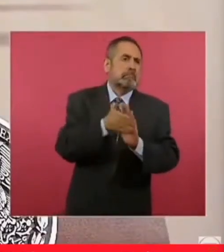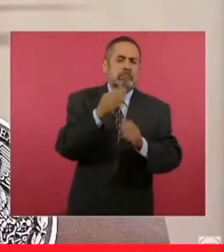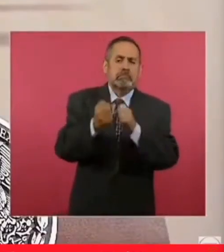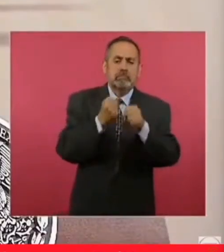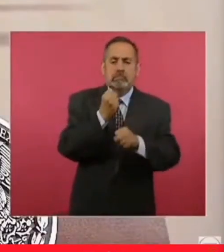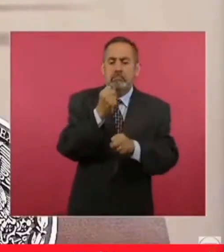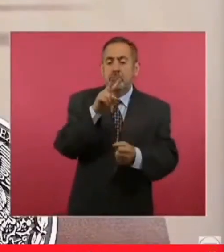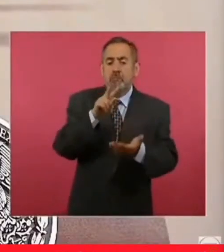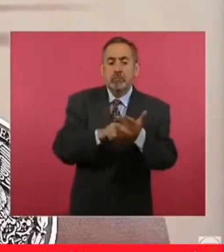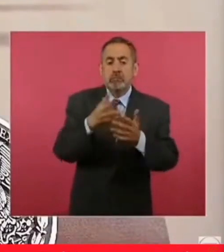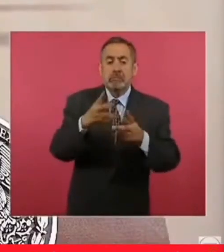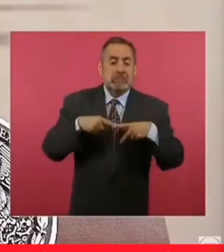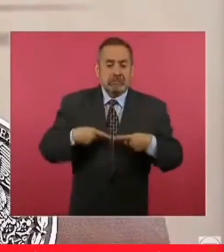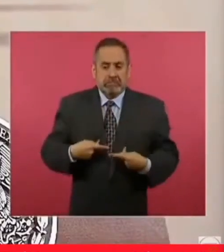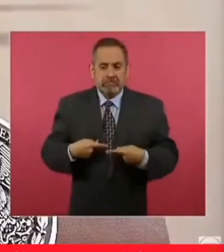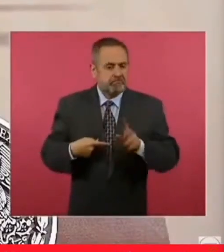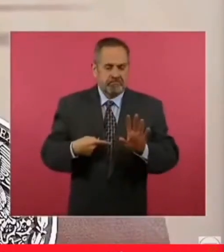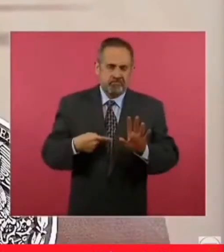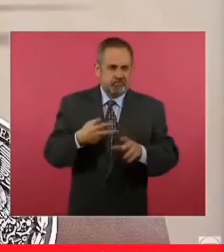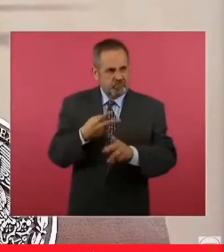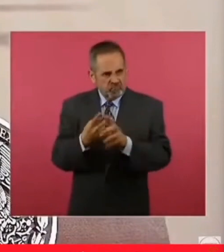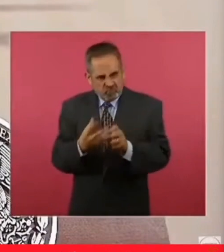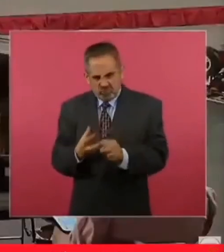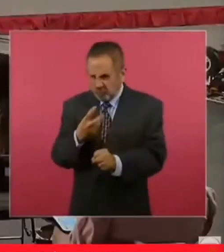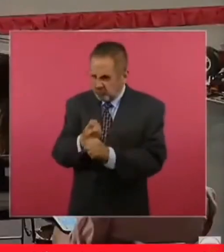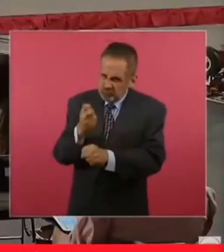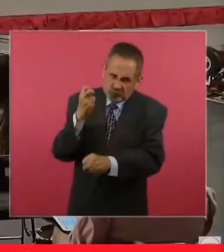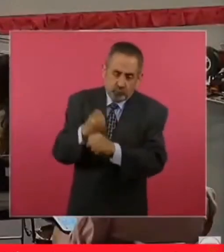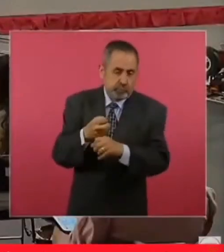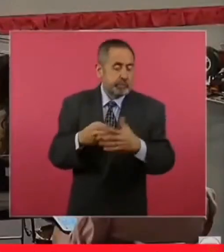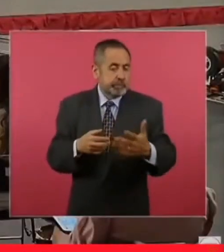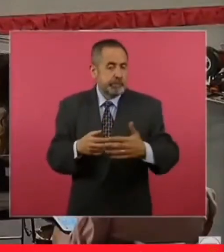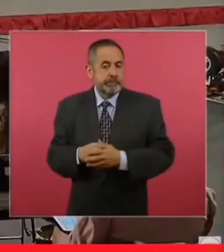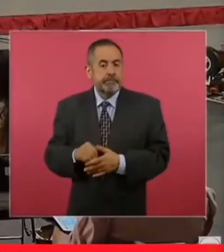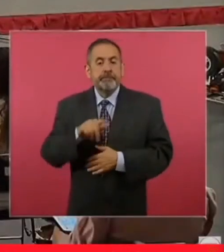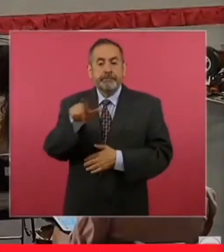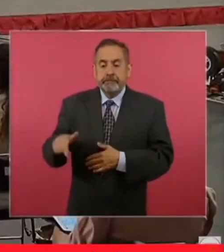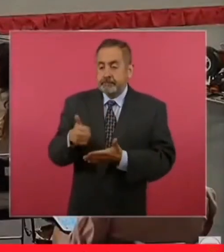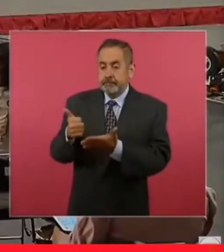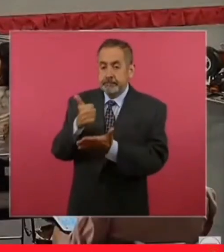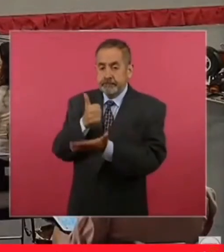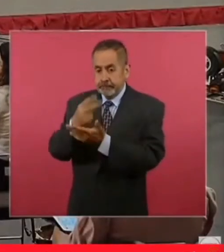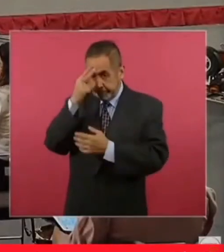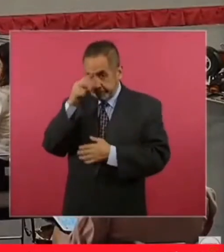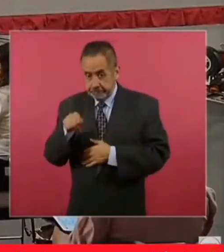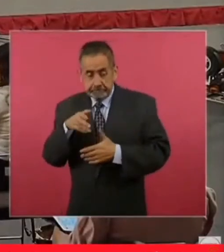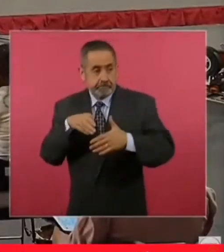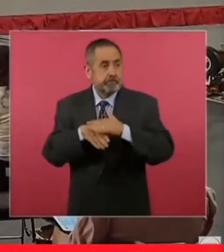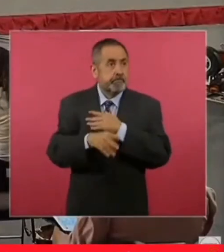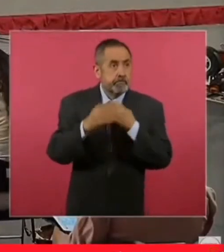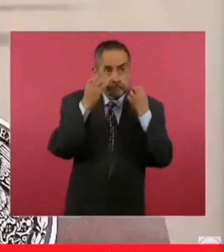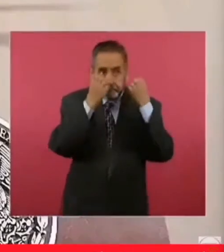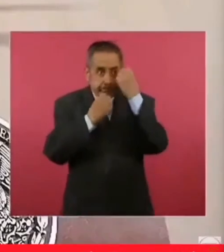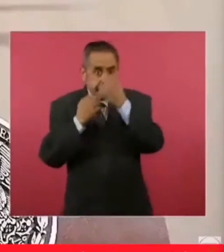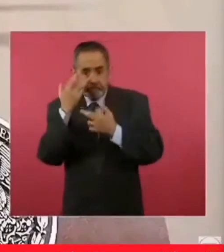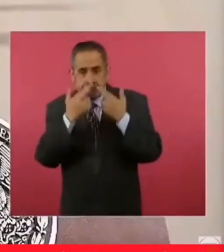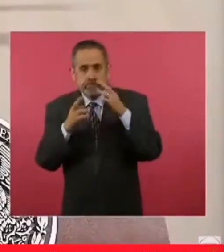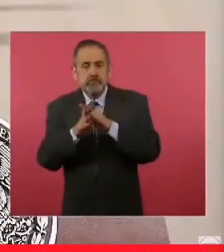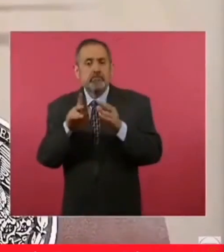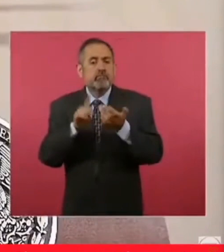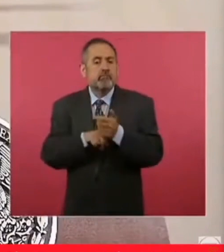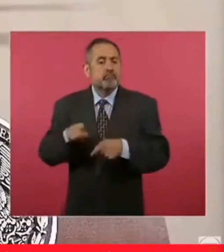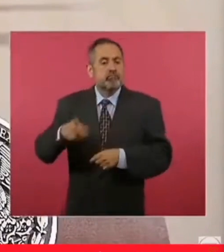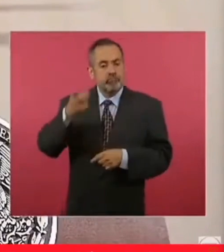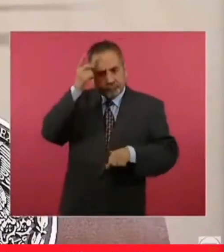2004. Y finalmente el gobierno de la Ciudad de México, que para evitar conflicto de intereses, tiene bajo su responsabilidad a